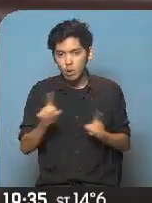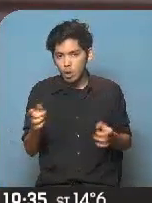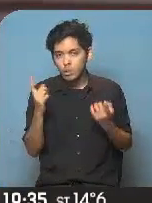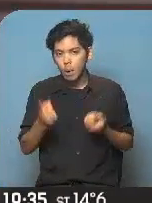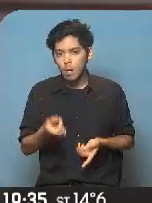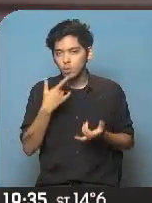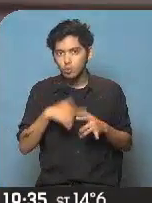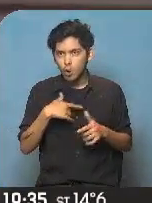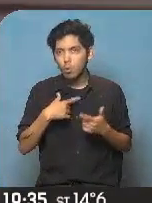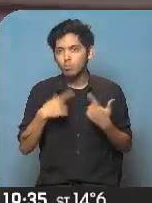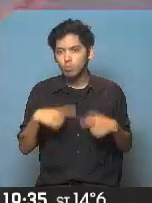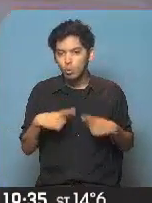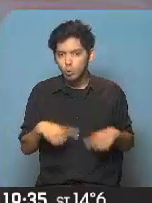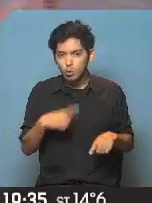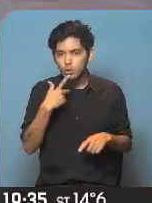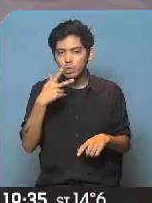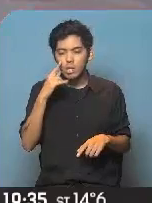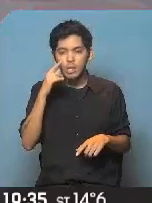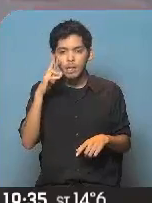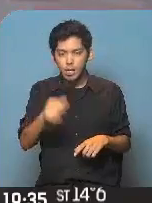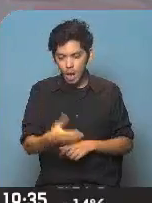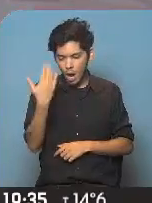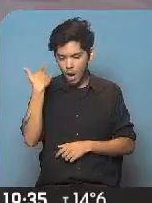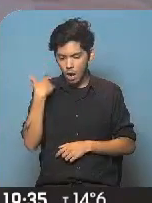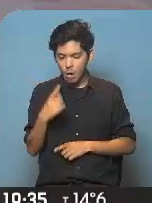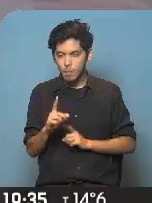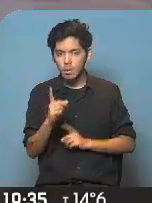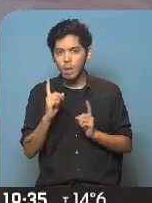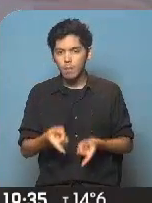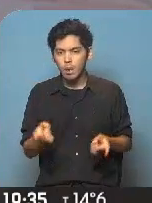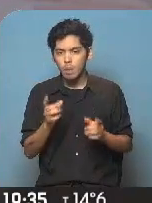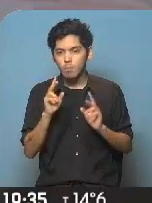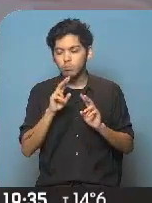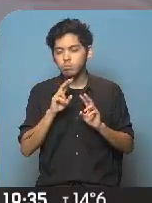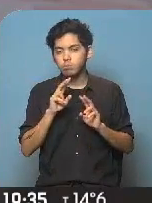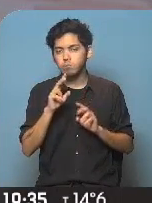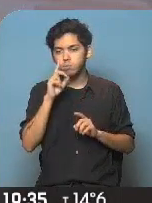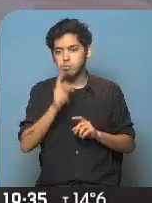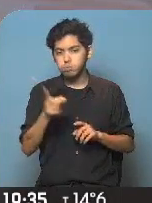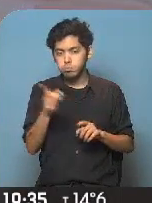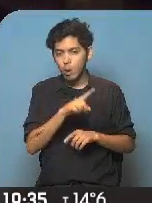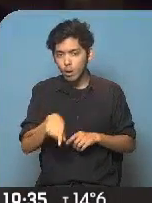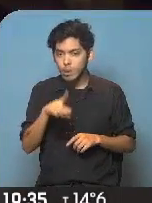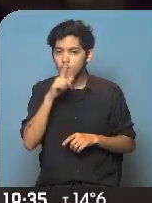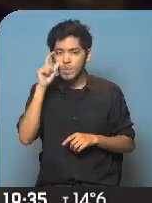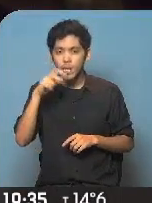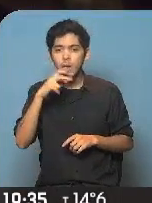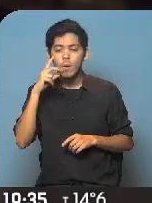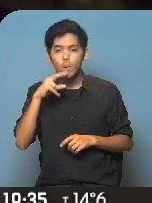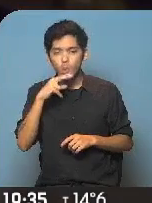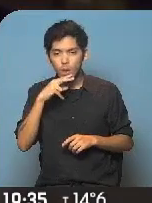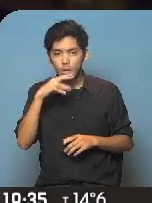recitales musicales de Shakira en estos días y otros anteriores que también han sido prohibidos y se hacían en Tel Aviv. Fueron boicoteados por